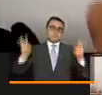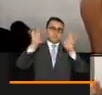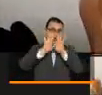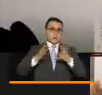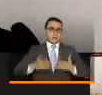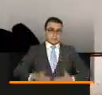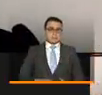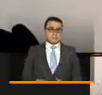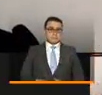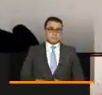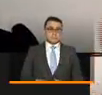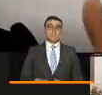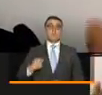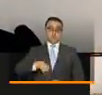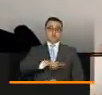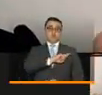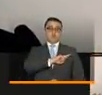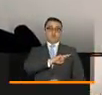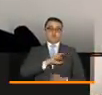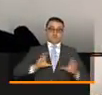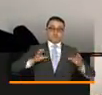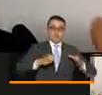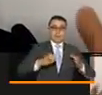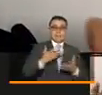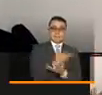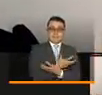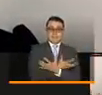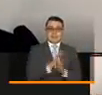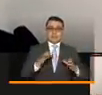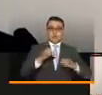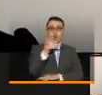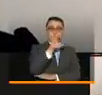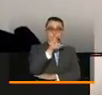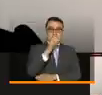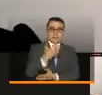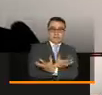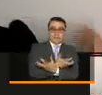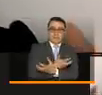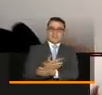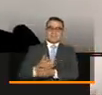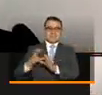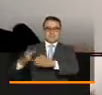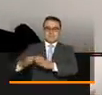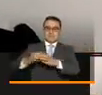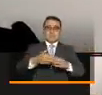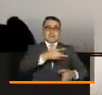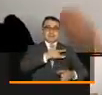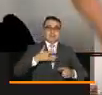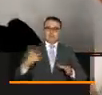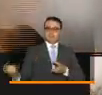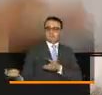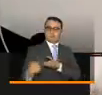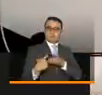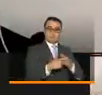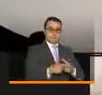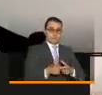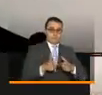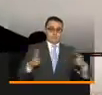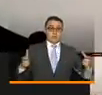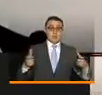como sociedades científicas, como la Asociación Colombiana de Sociedades Científicas y los diferentes gremios de la salud, dimos un apoyo inicial cuando llegó esta